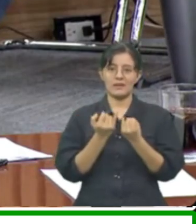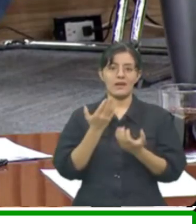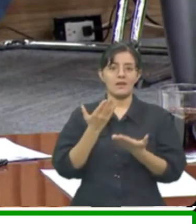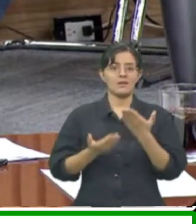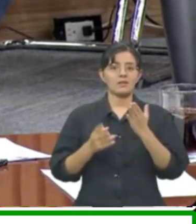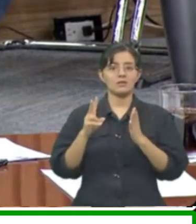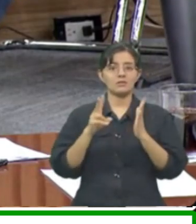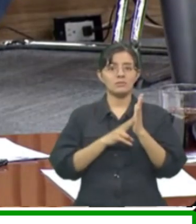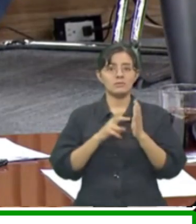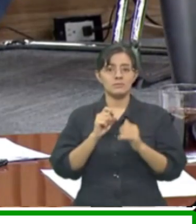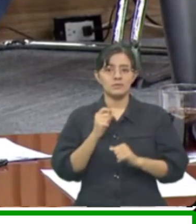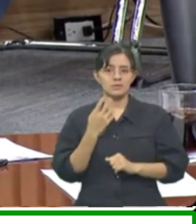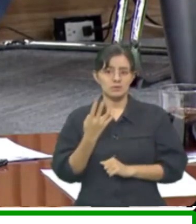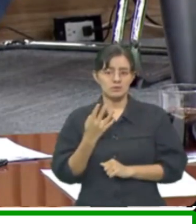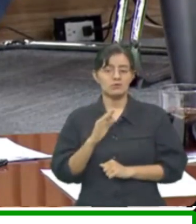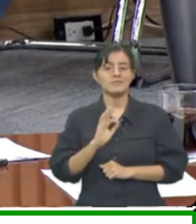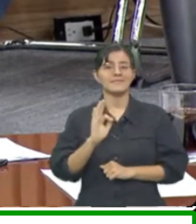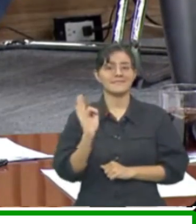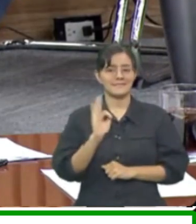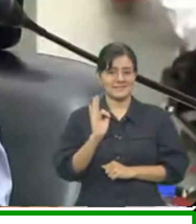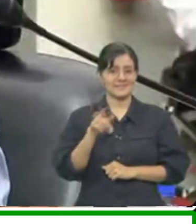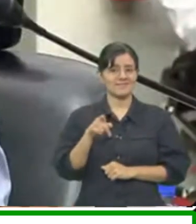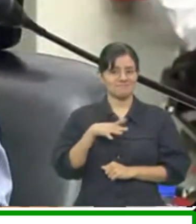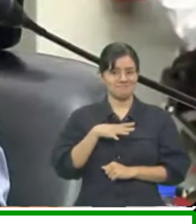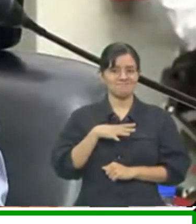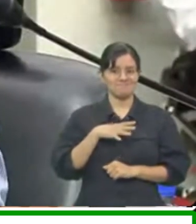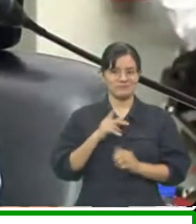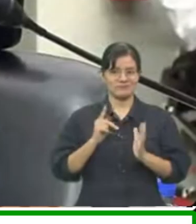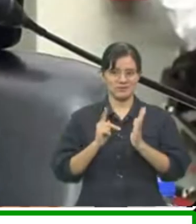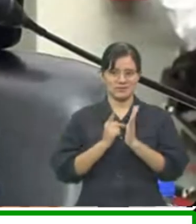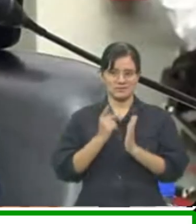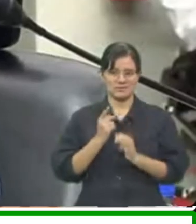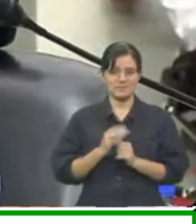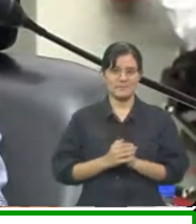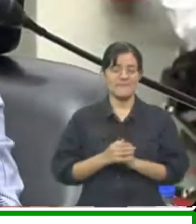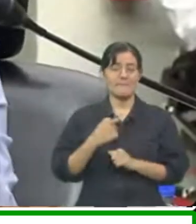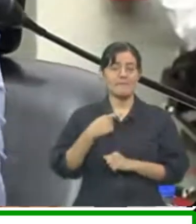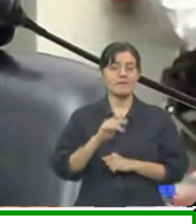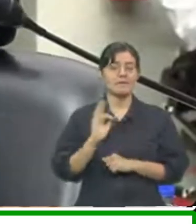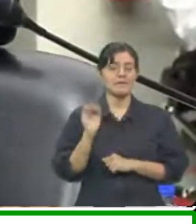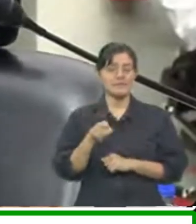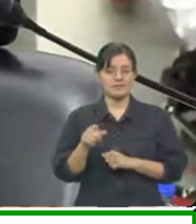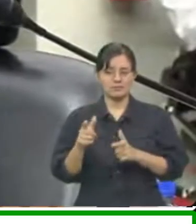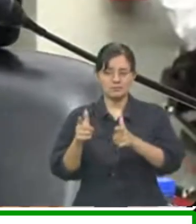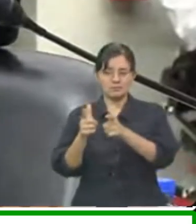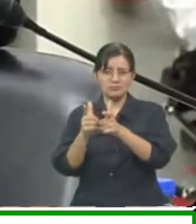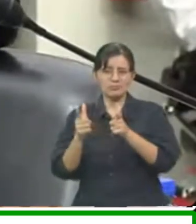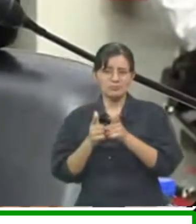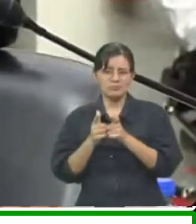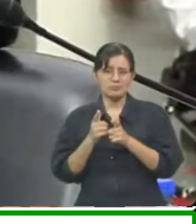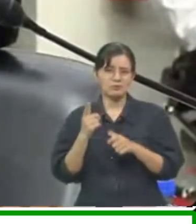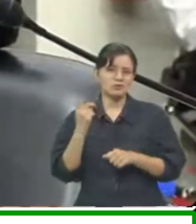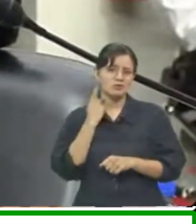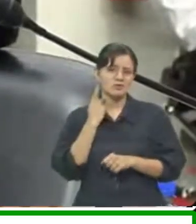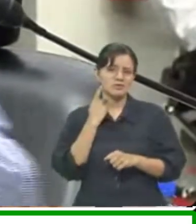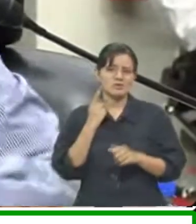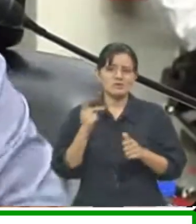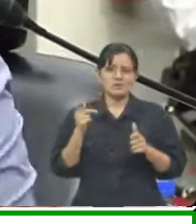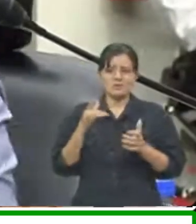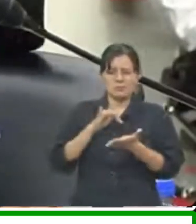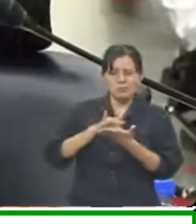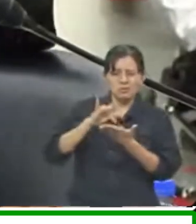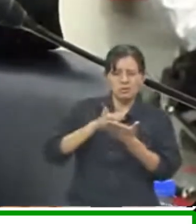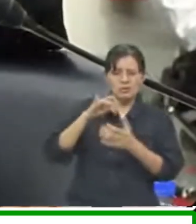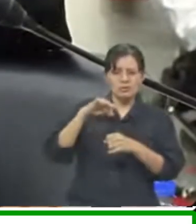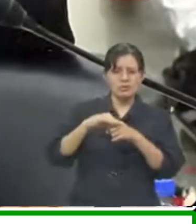24. Pero el que una minoría haya obtenido un número de votos que ni siquiera le alcance para conservar el registro, no